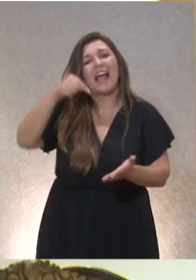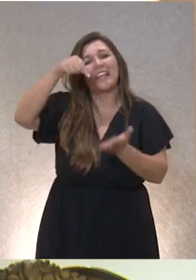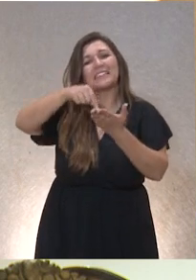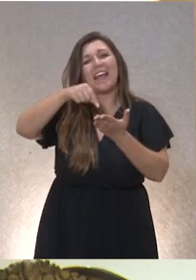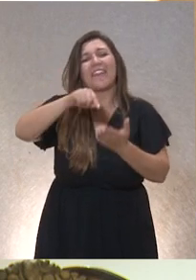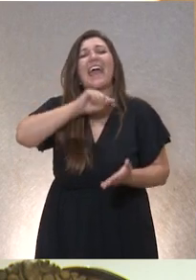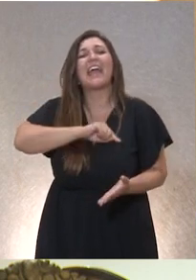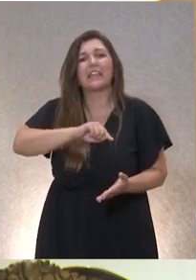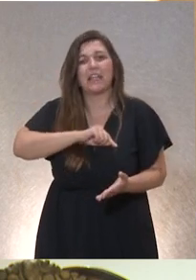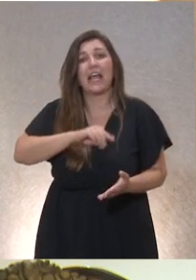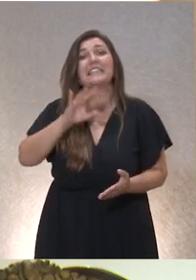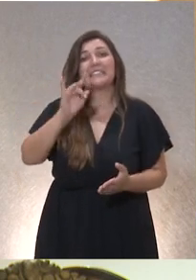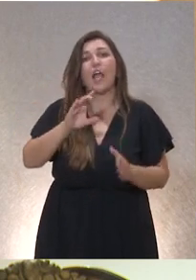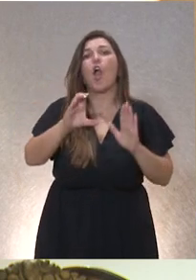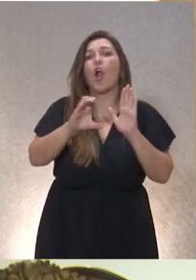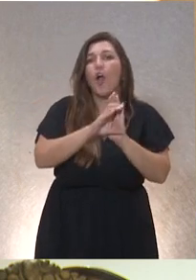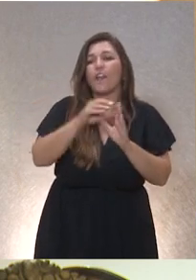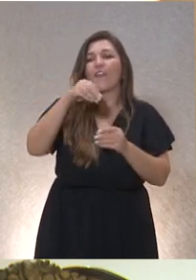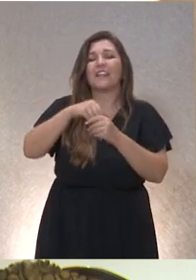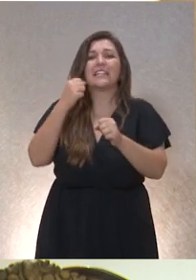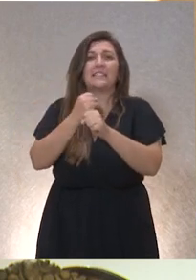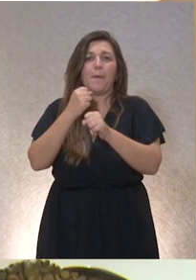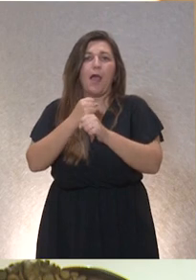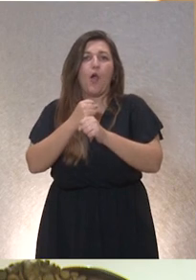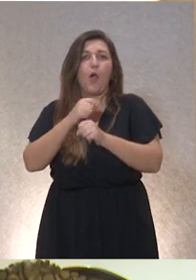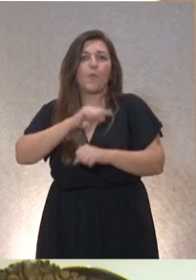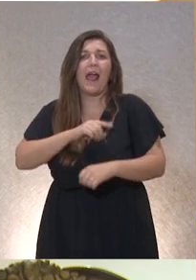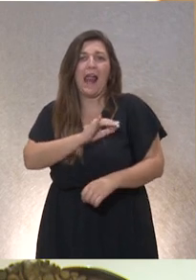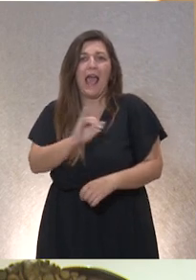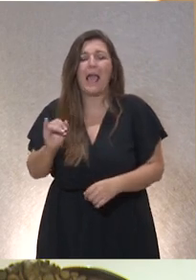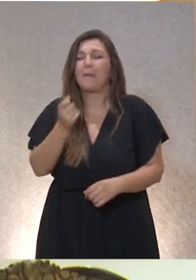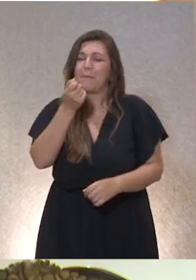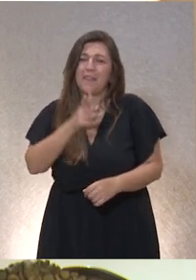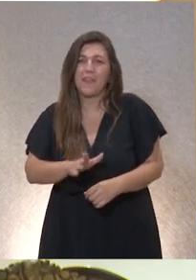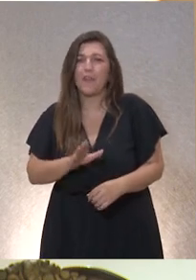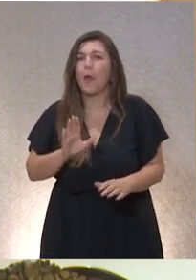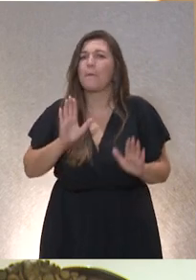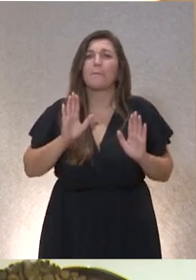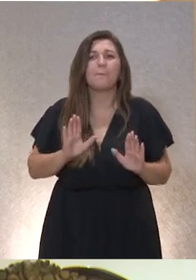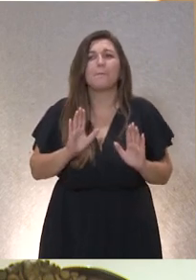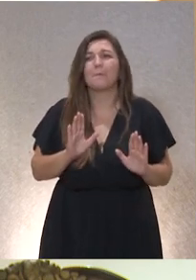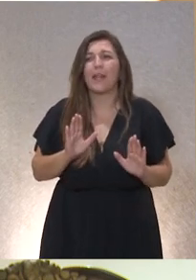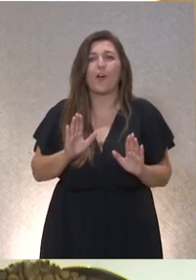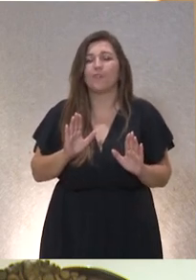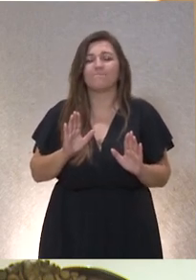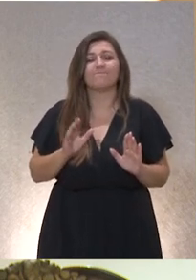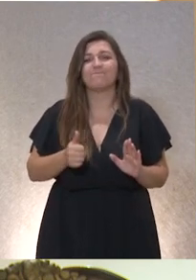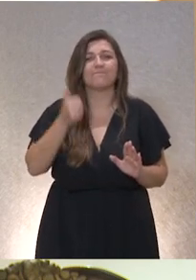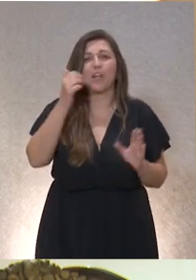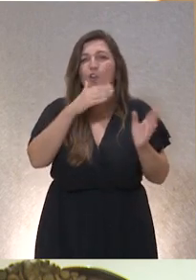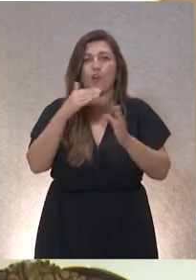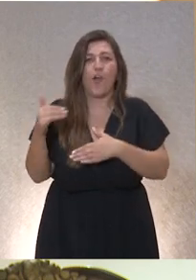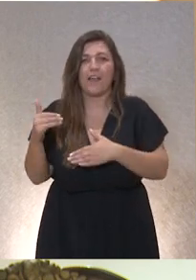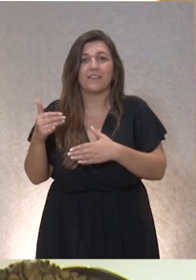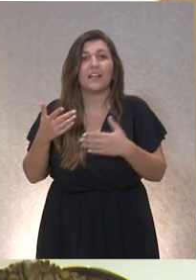existen códigos deontológicos muchos muy parecidos pero no llegan mucho más allá del papel escrito no forman